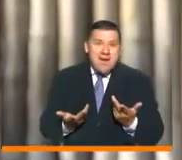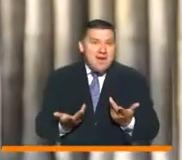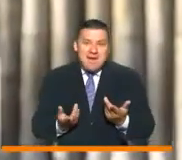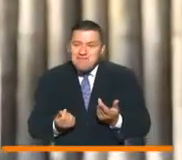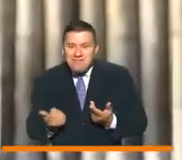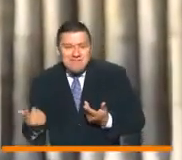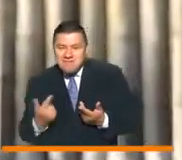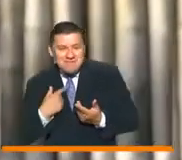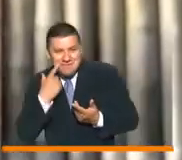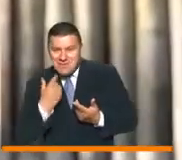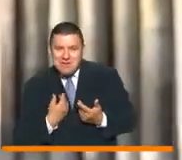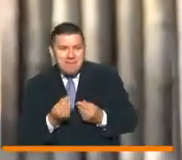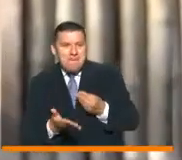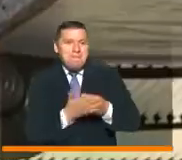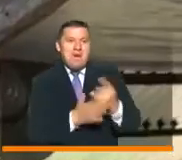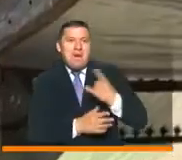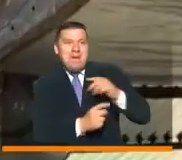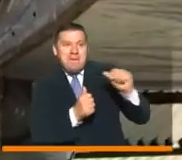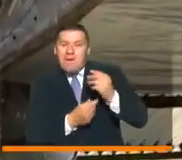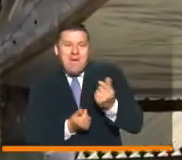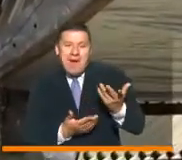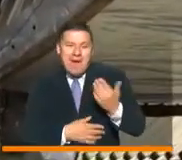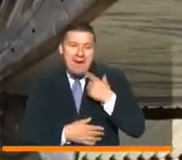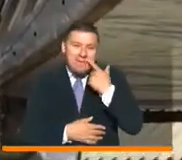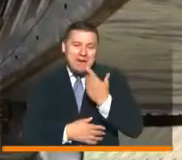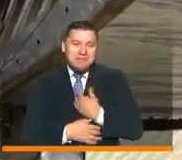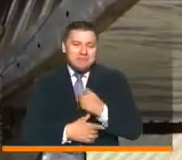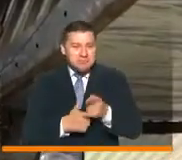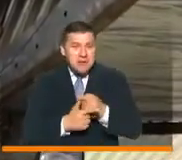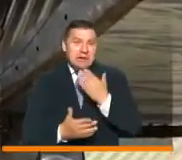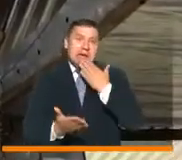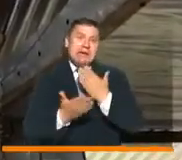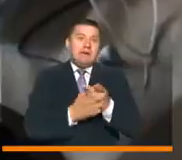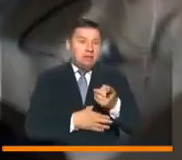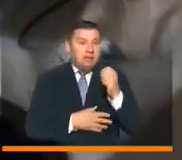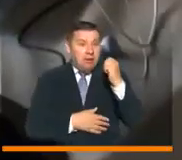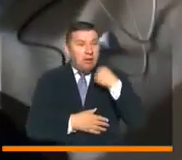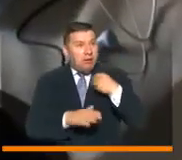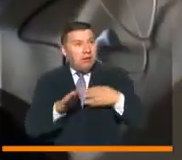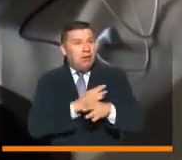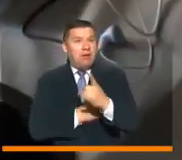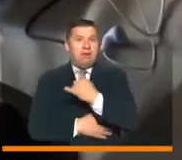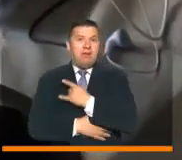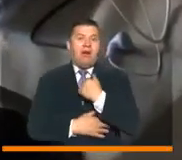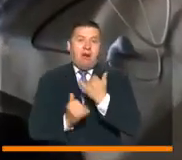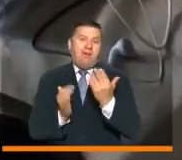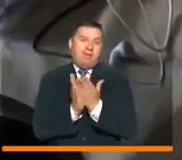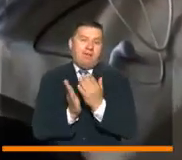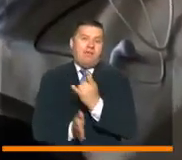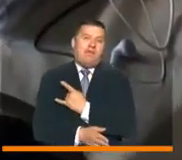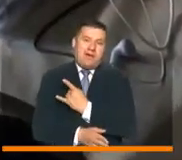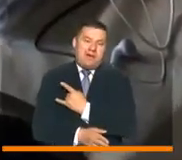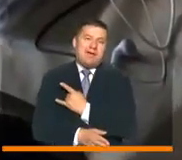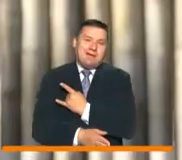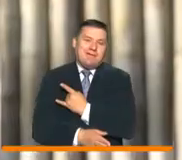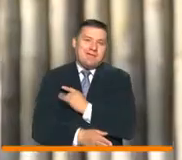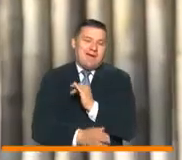los recursos para pagarme la universidad, entonces pues gracias a este beneficio estoy estudiando en la universidad